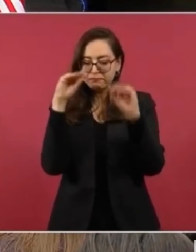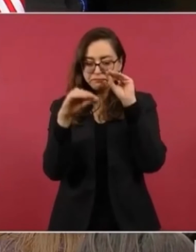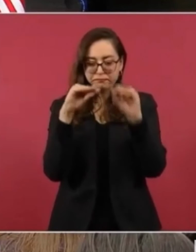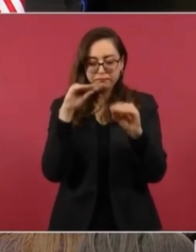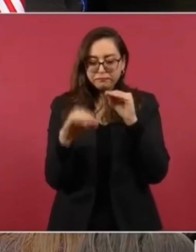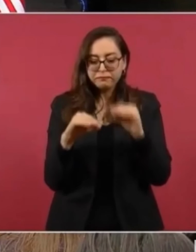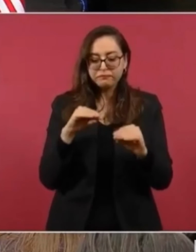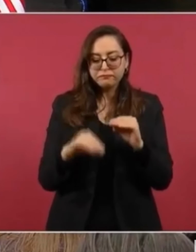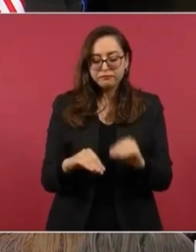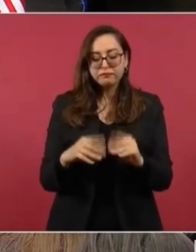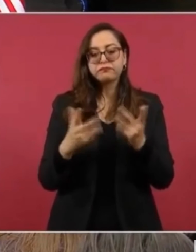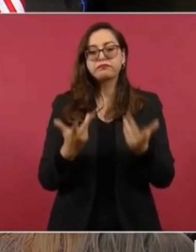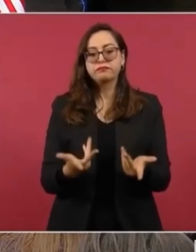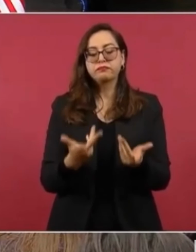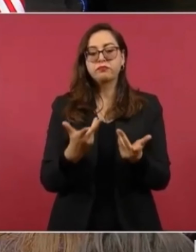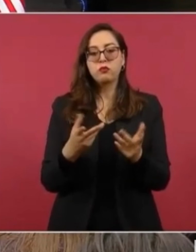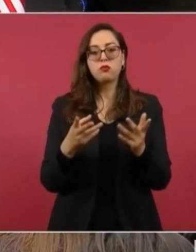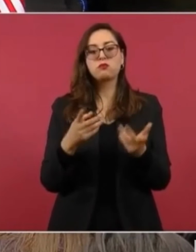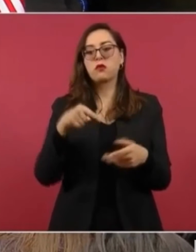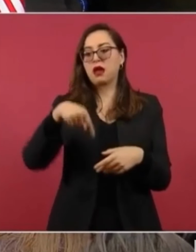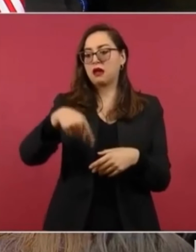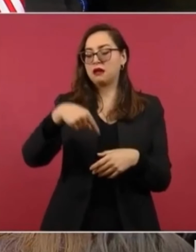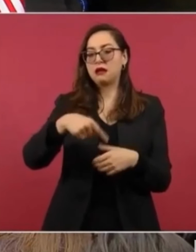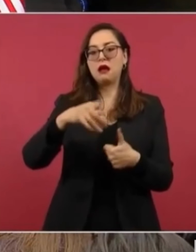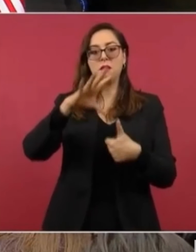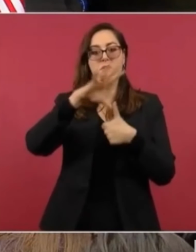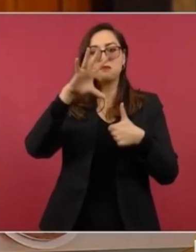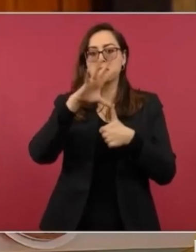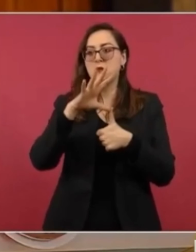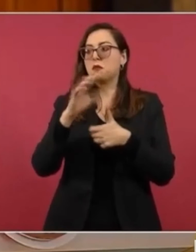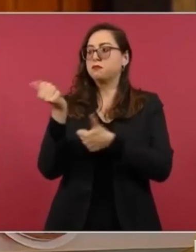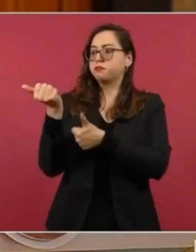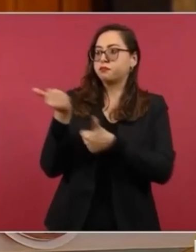sustitución de importaciones en América del Norte,